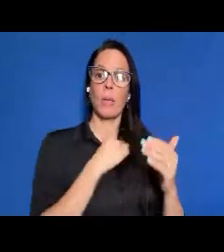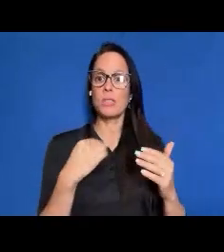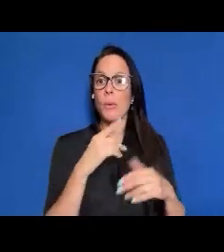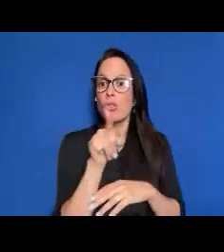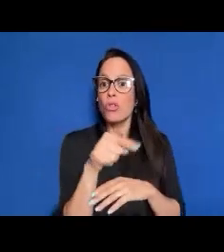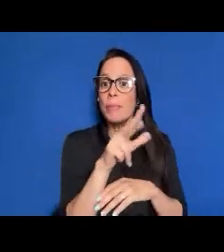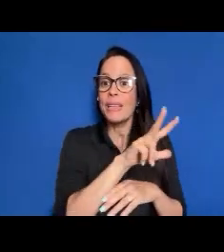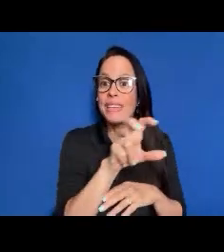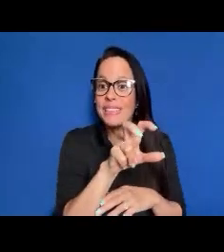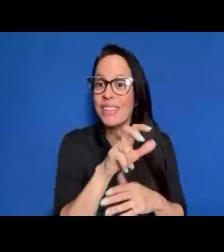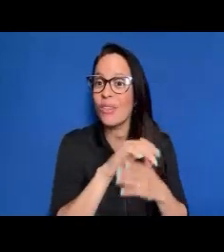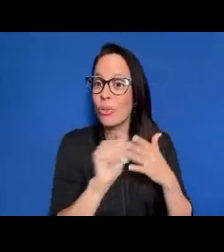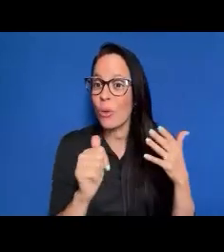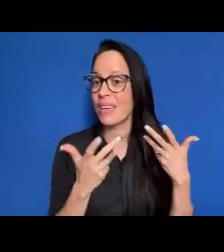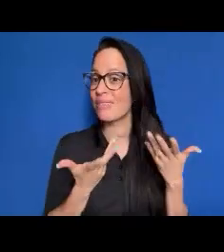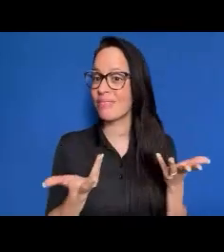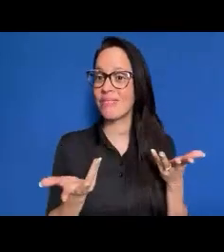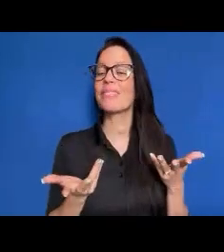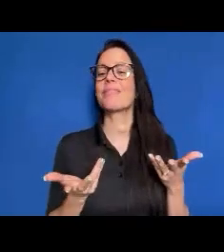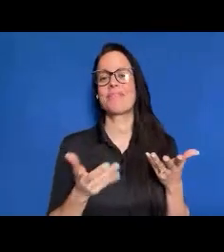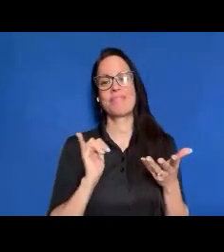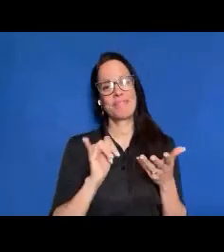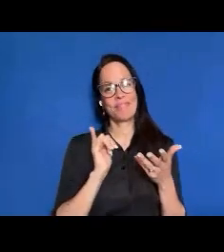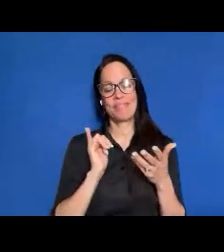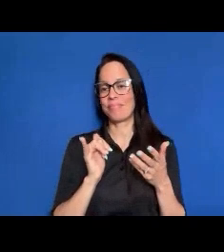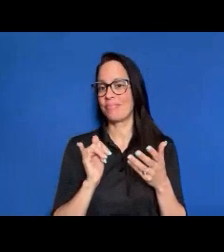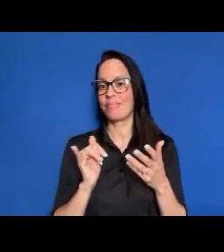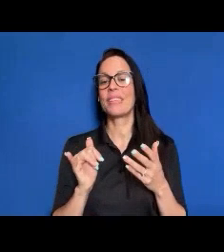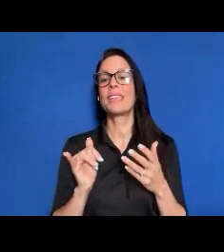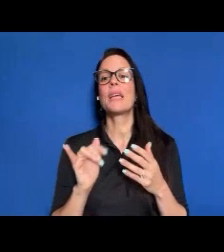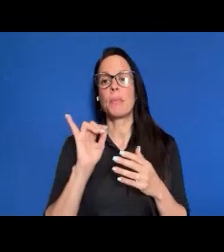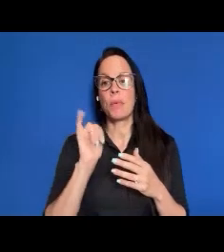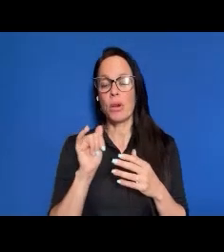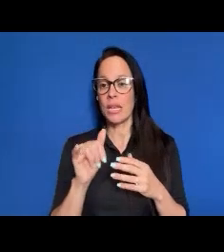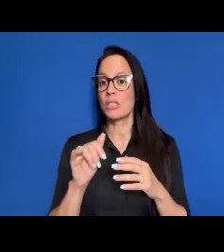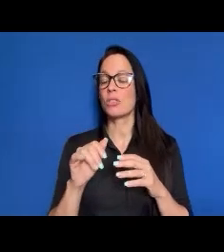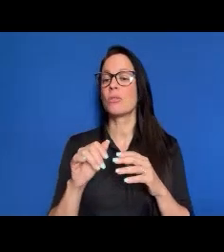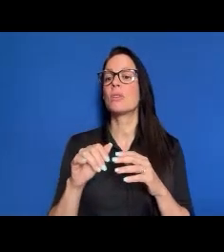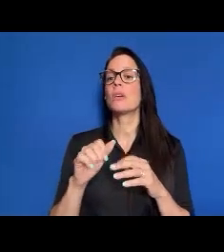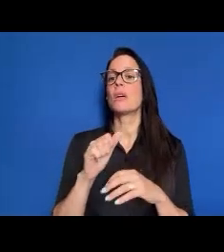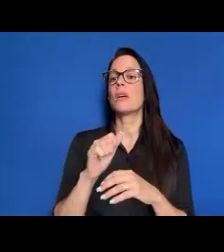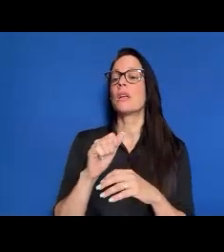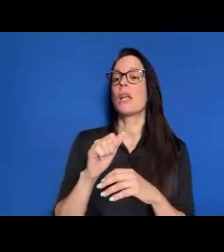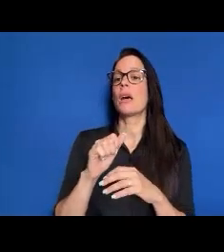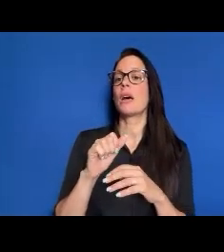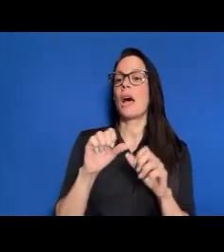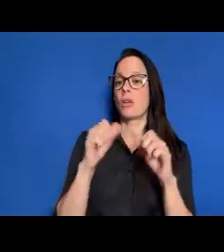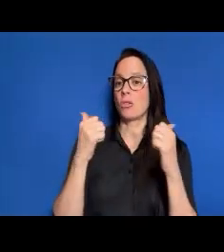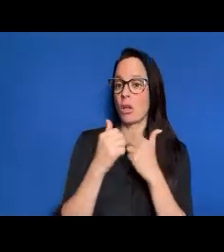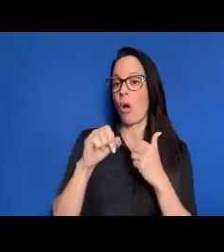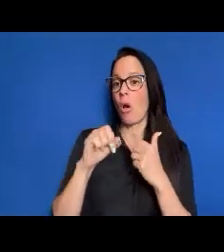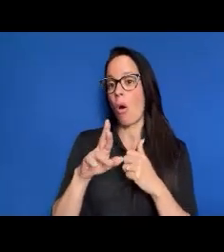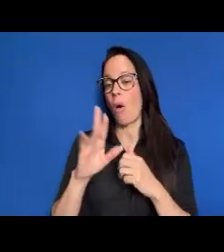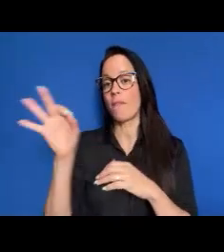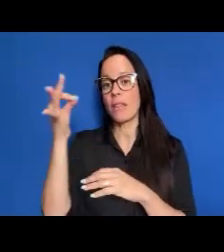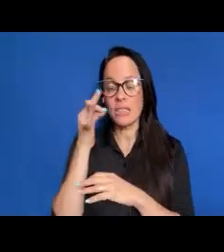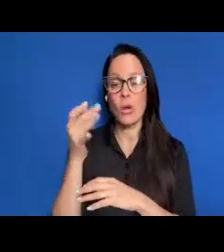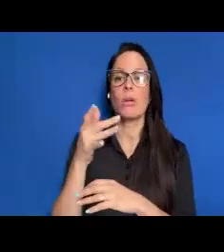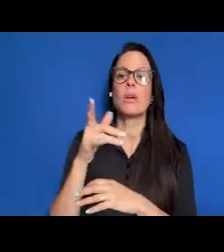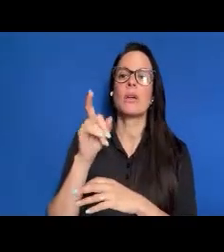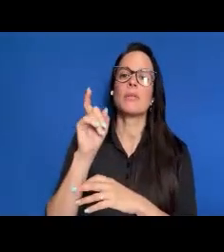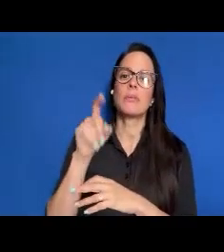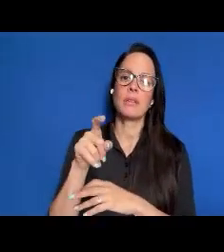que se pueda dialogar entre la asociación y la federación para que esos dineros un poco puedan beneficiar organizaciones que existan haciendo